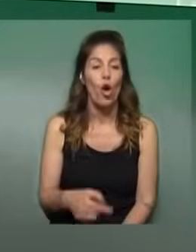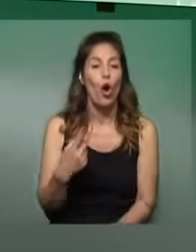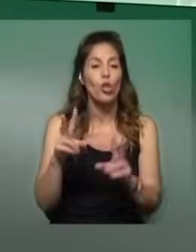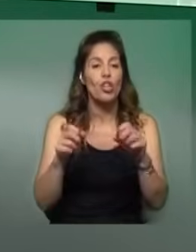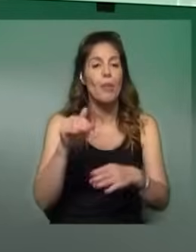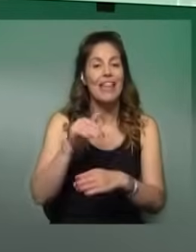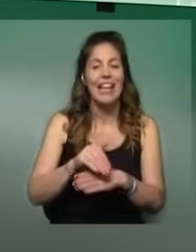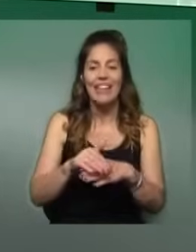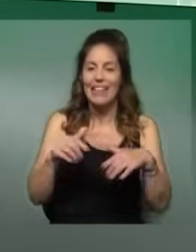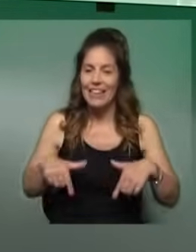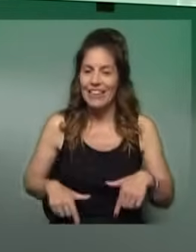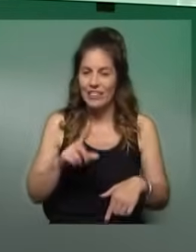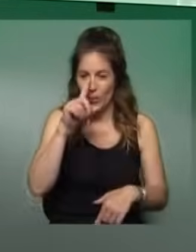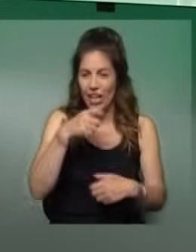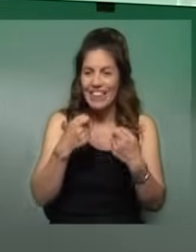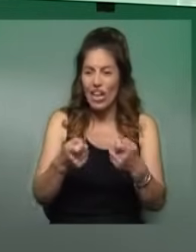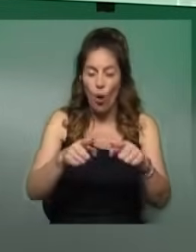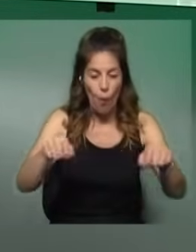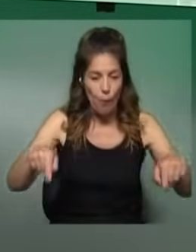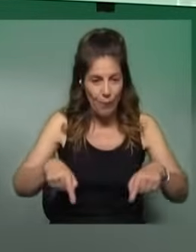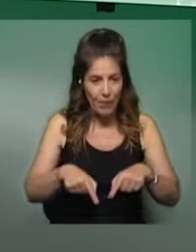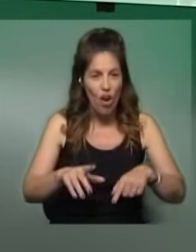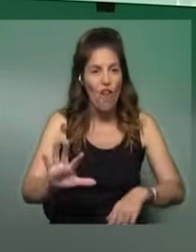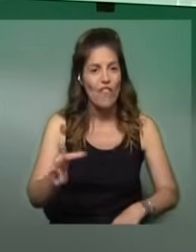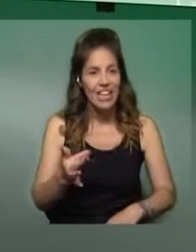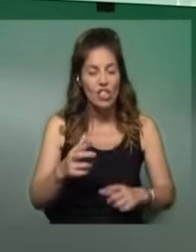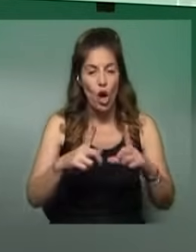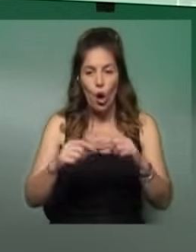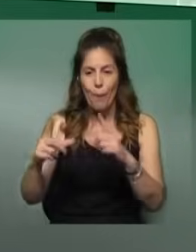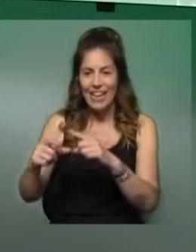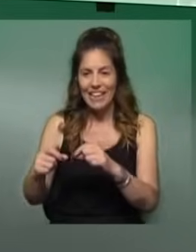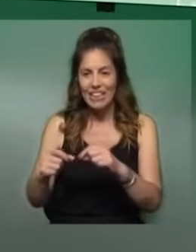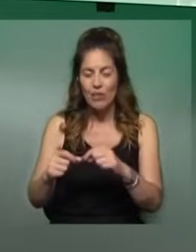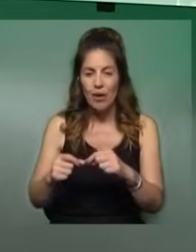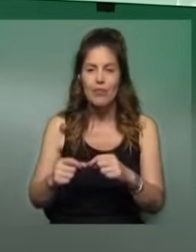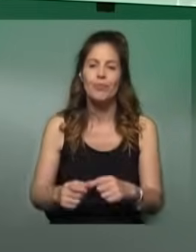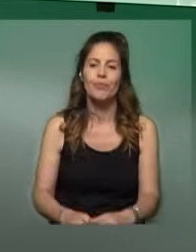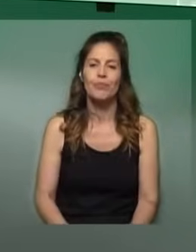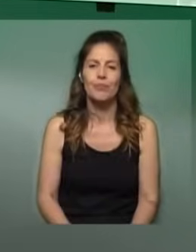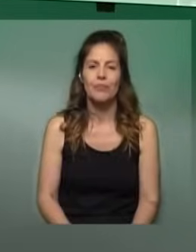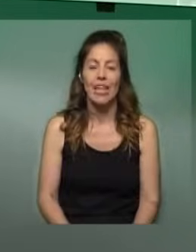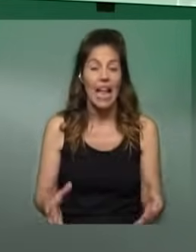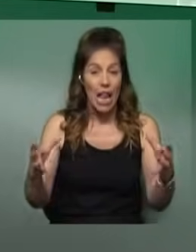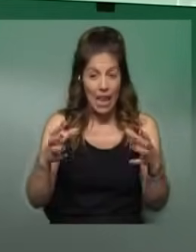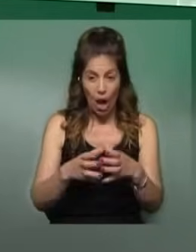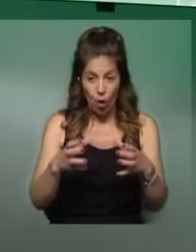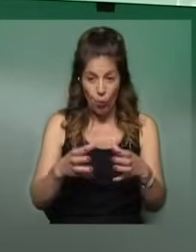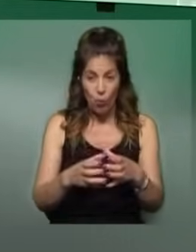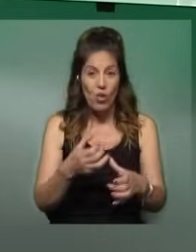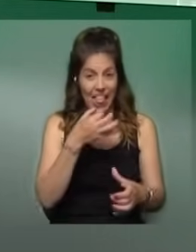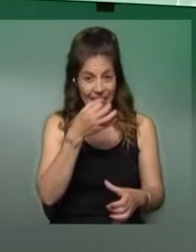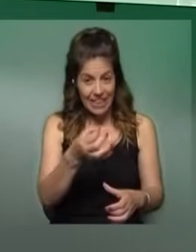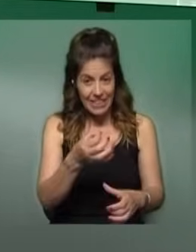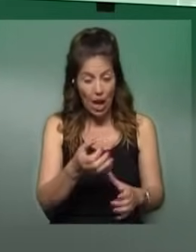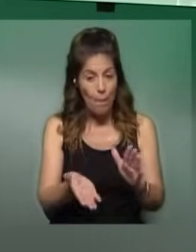esta tarde la intendencia de Montevideo entregó un predio a la federación uruguaya de cooperativas de vivienda por ayuda mutua desde la comuna destacan que